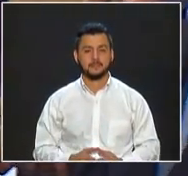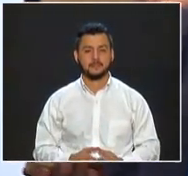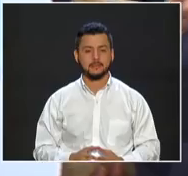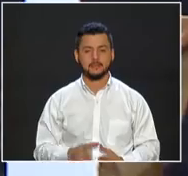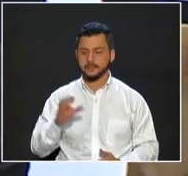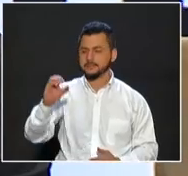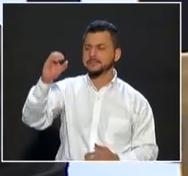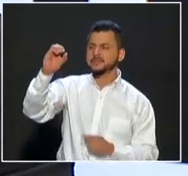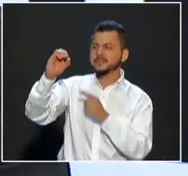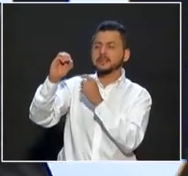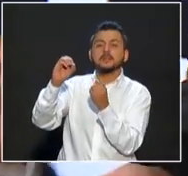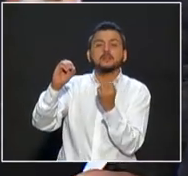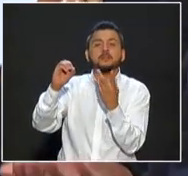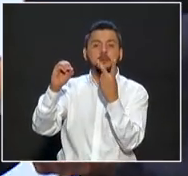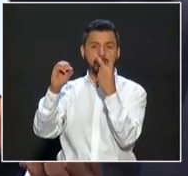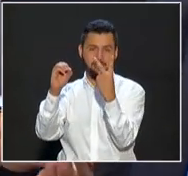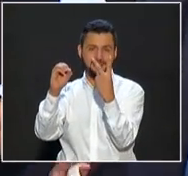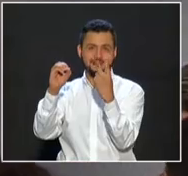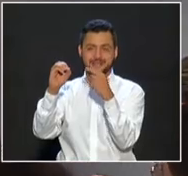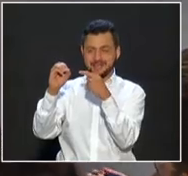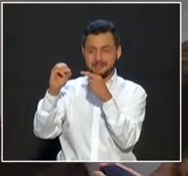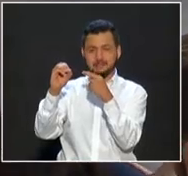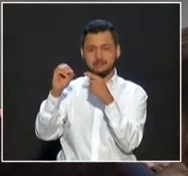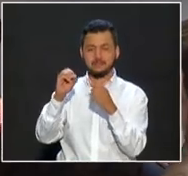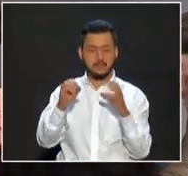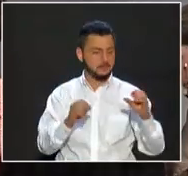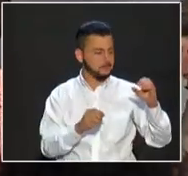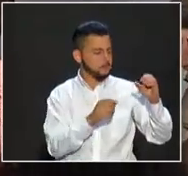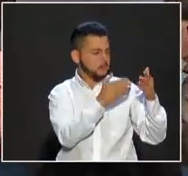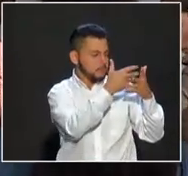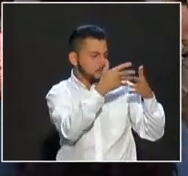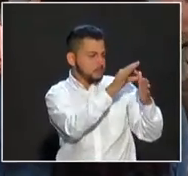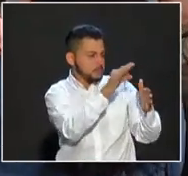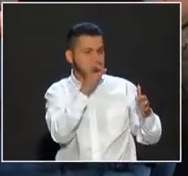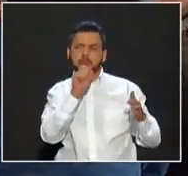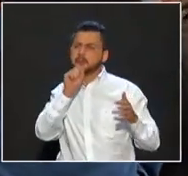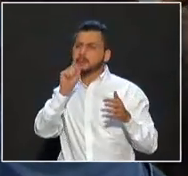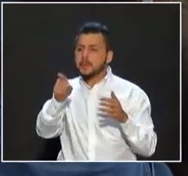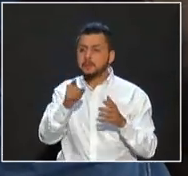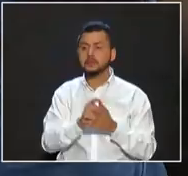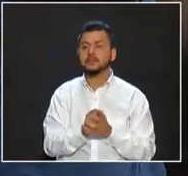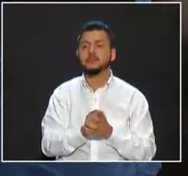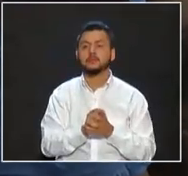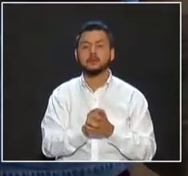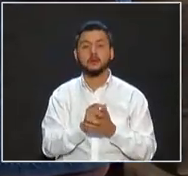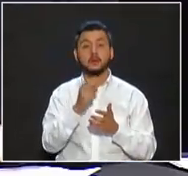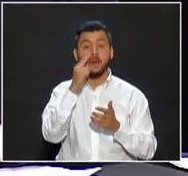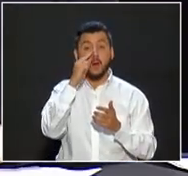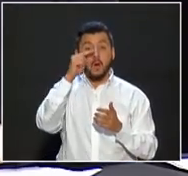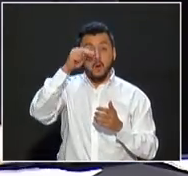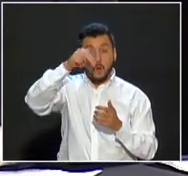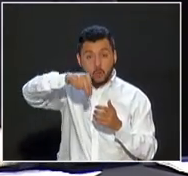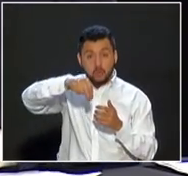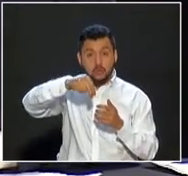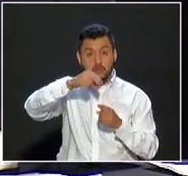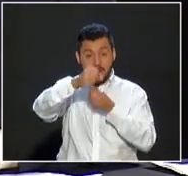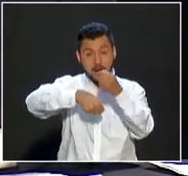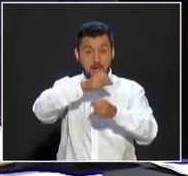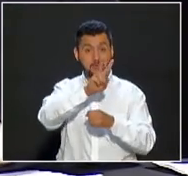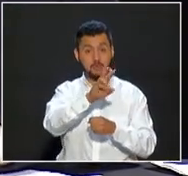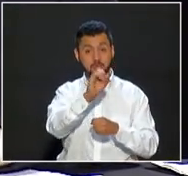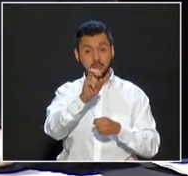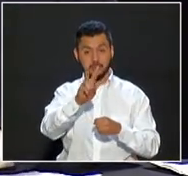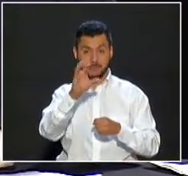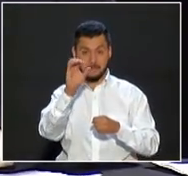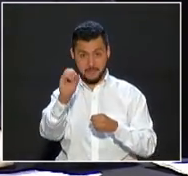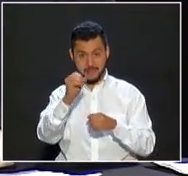el 2 pregunta número 2 en junio de 2020 vence el plazo el plazo dado por la sala d por la sala de lo